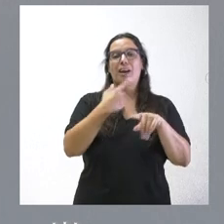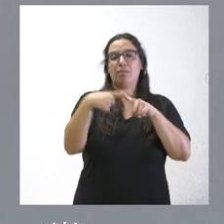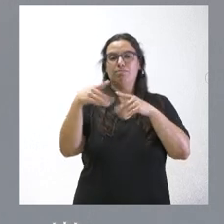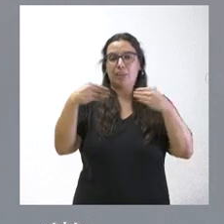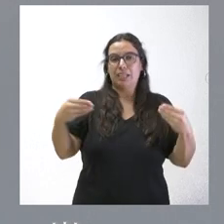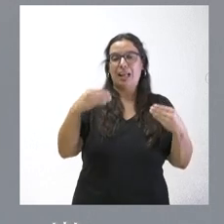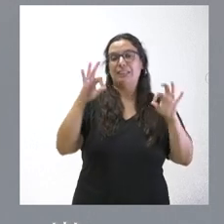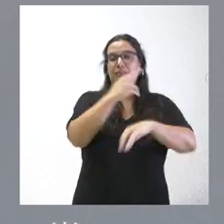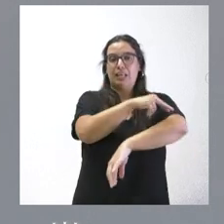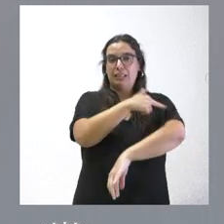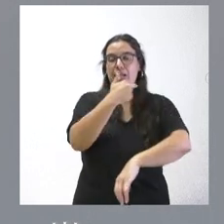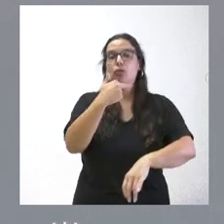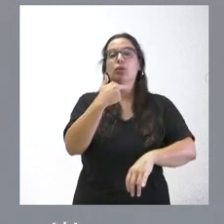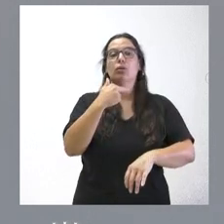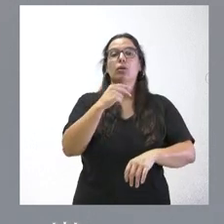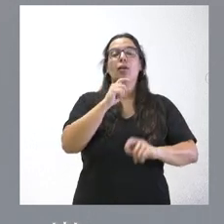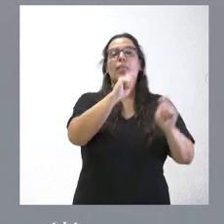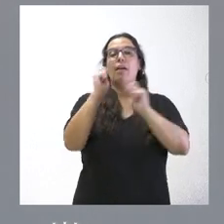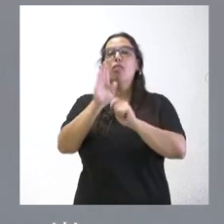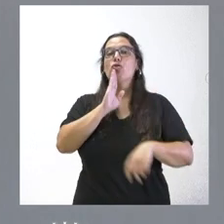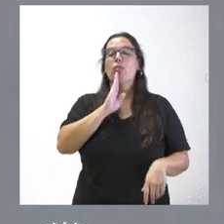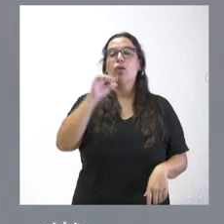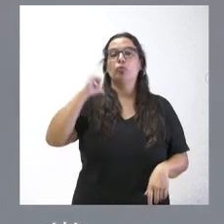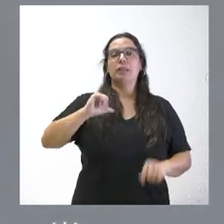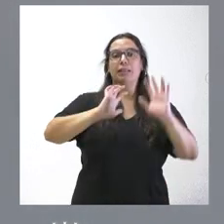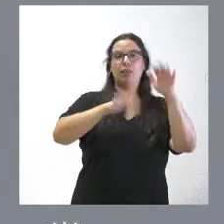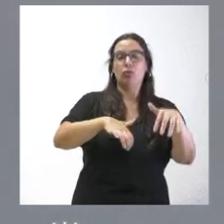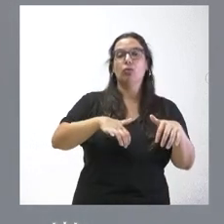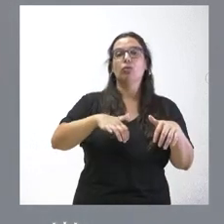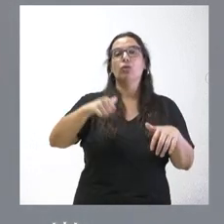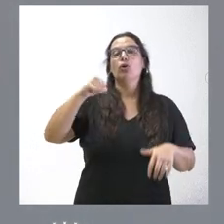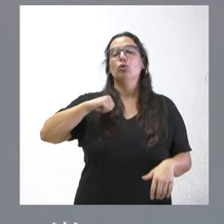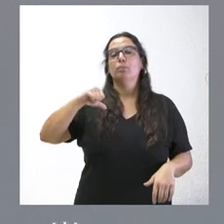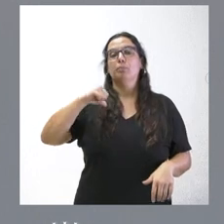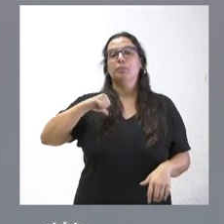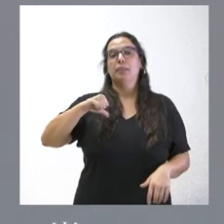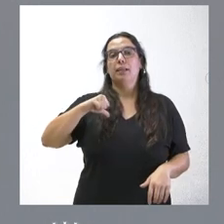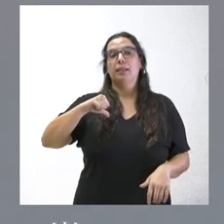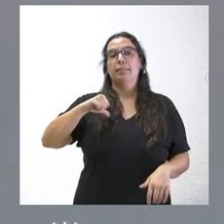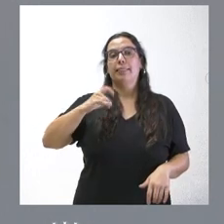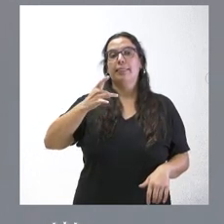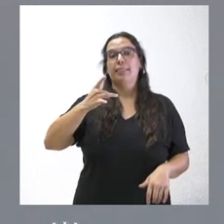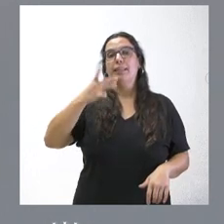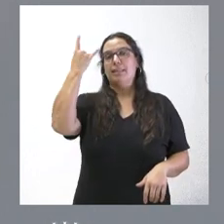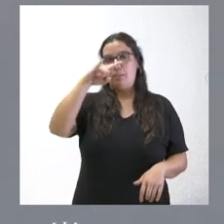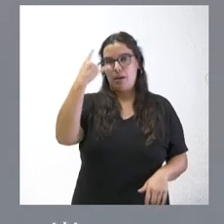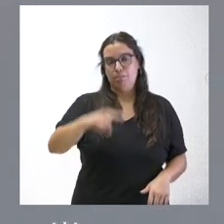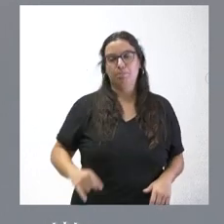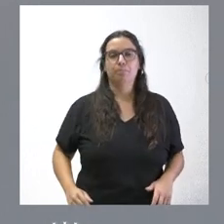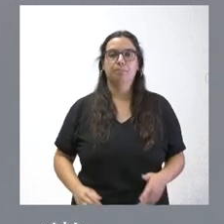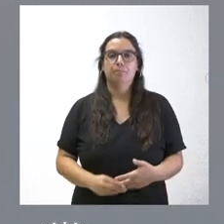sanitarios en los complejos esenciales de León y de Salamanca